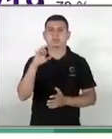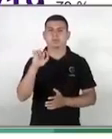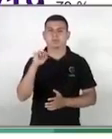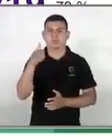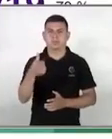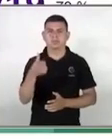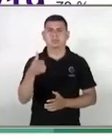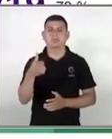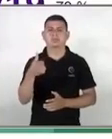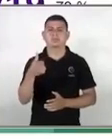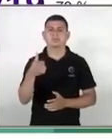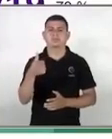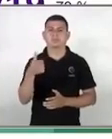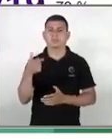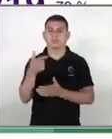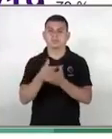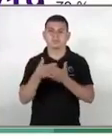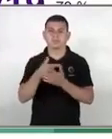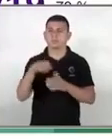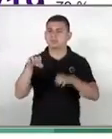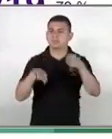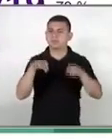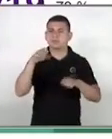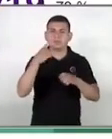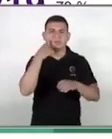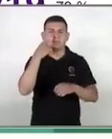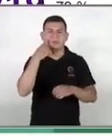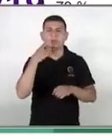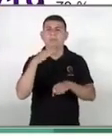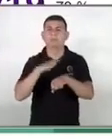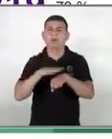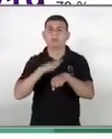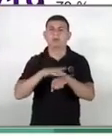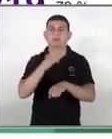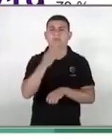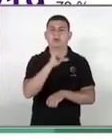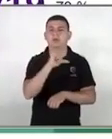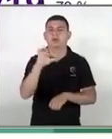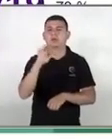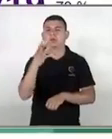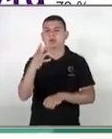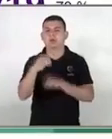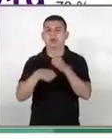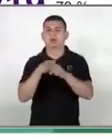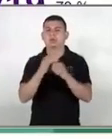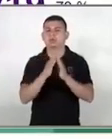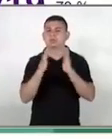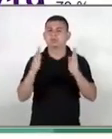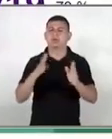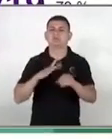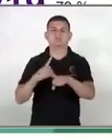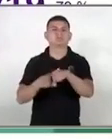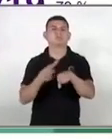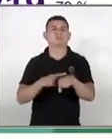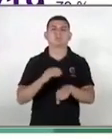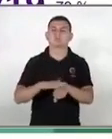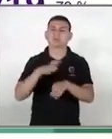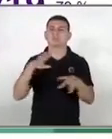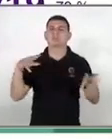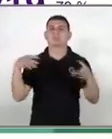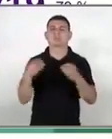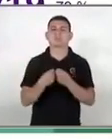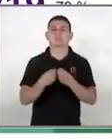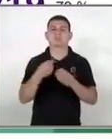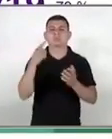4.426, de acuerdo a los grupos de edad, sigue siendo el grupo de 25 a 44 años el más afectado, con un total